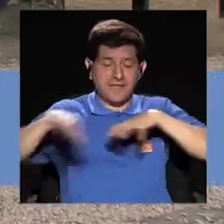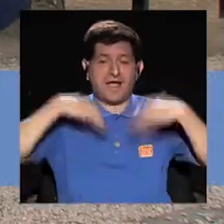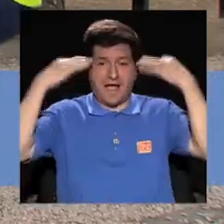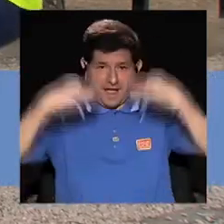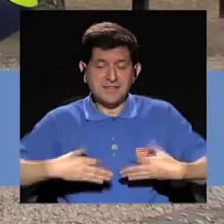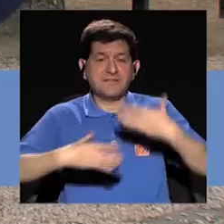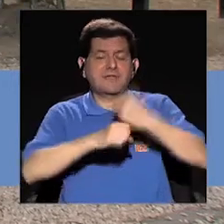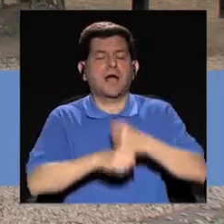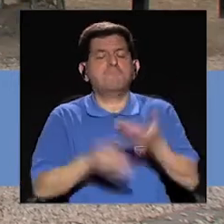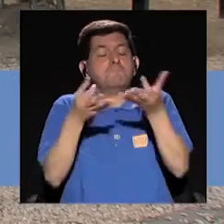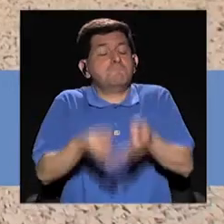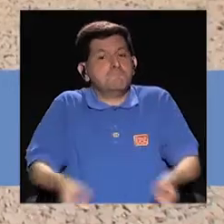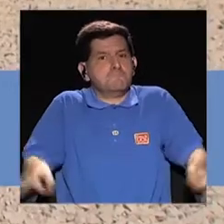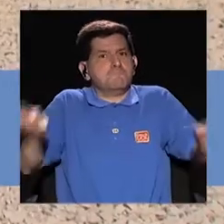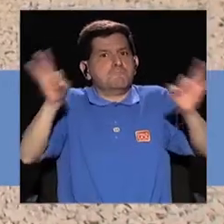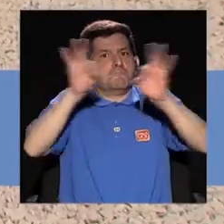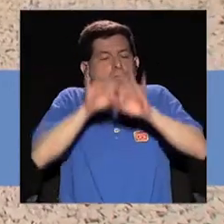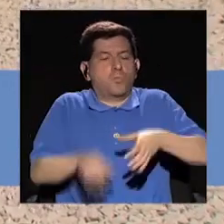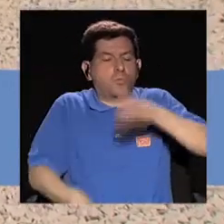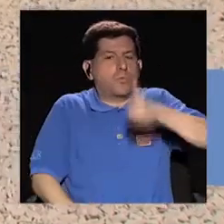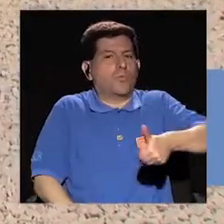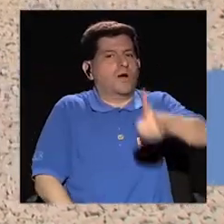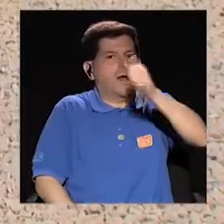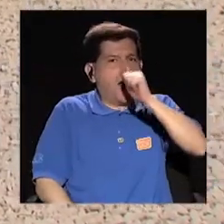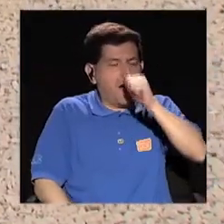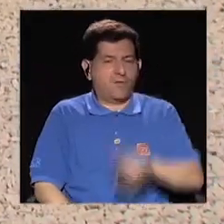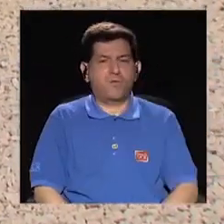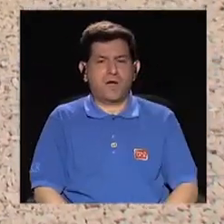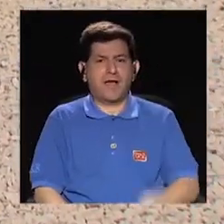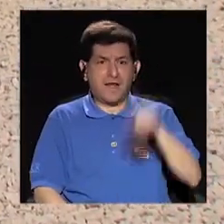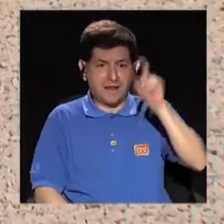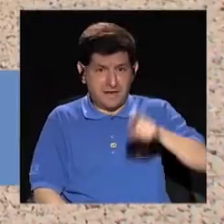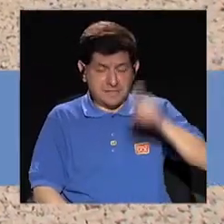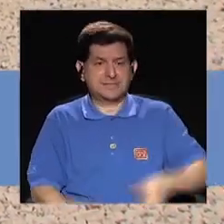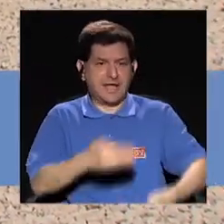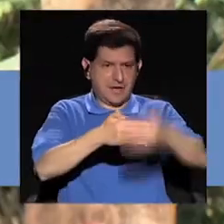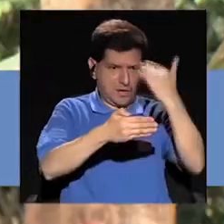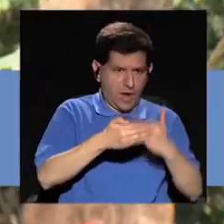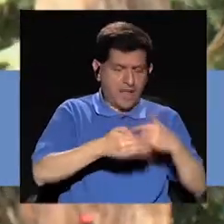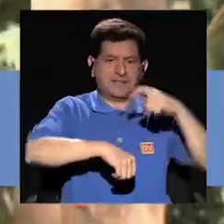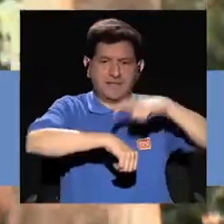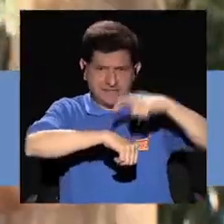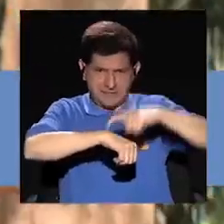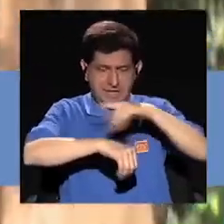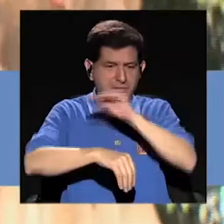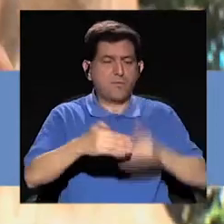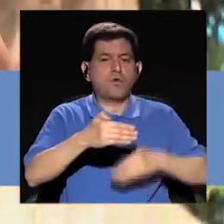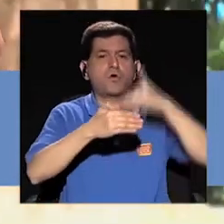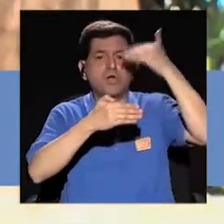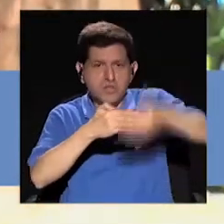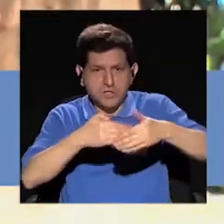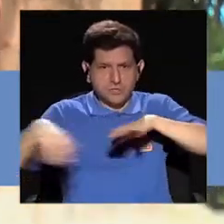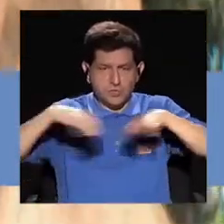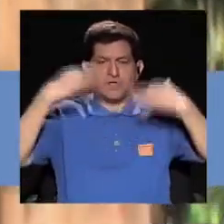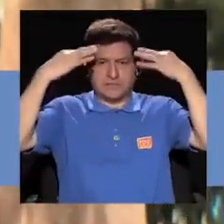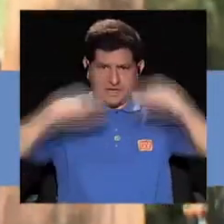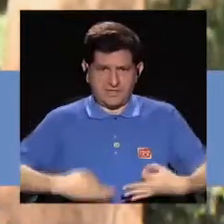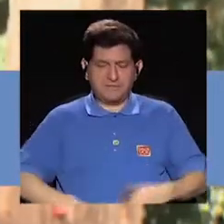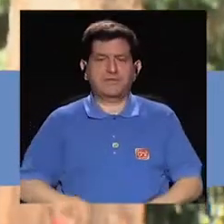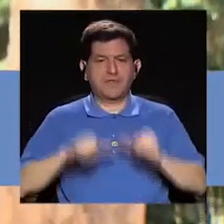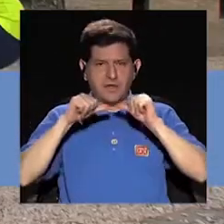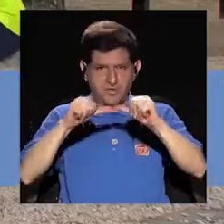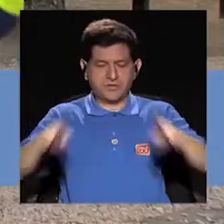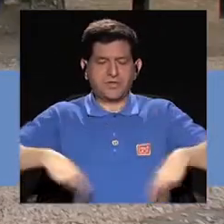Recuerden que cuando hacemos actividad física es de vital importancia la hidratación. Hay que hidratarse tanto antes, durante, como después de la